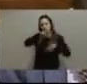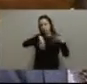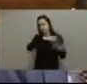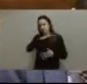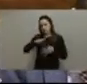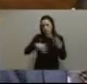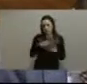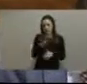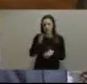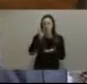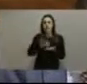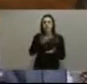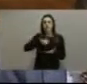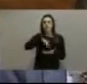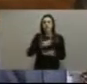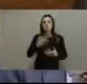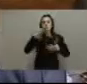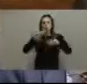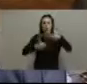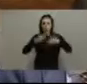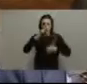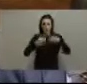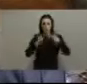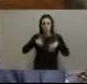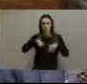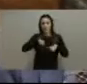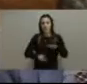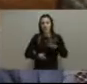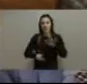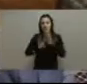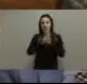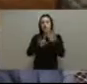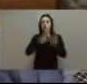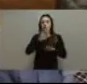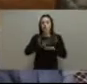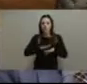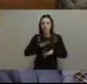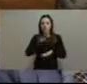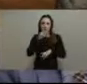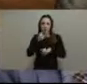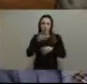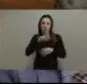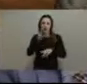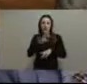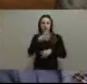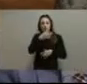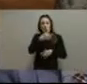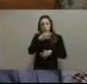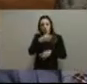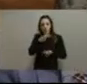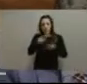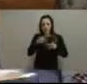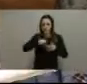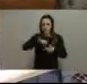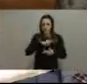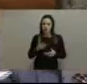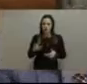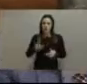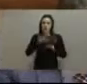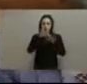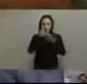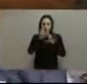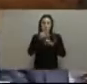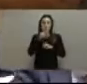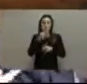Cuando somos realmente justos y leales al valor semántico y conceptual de las palabras, entonces aprenderemos a definir bien la